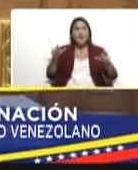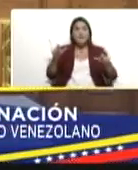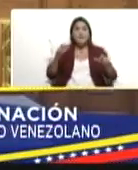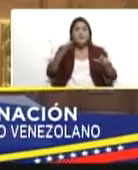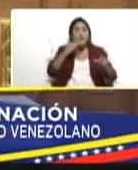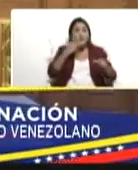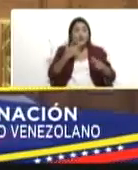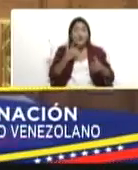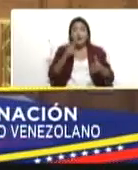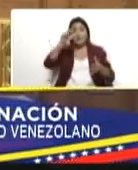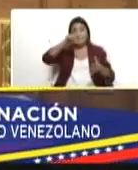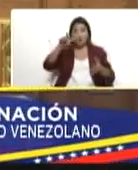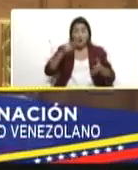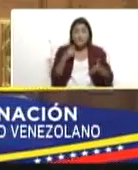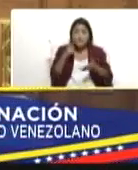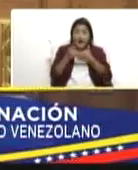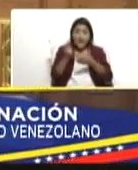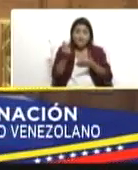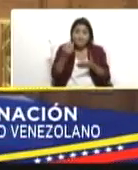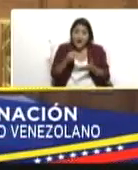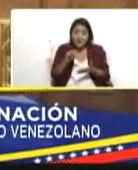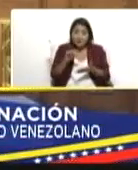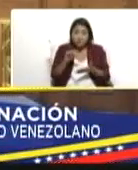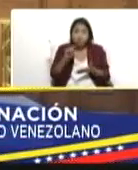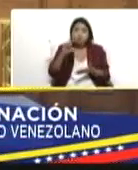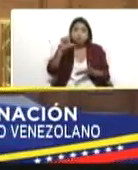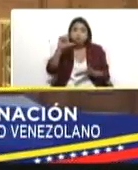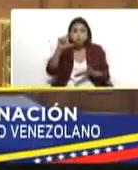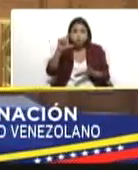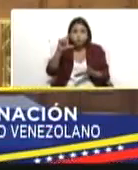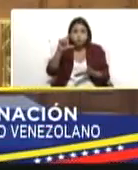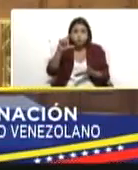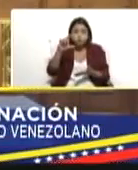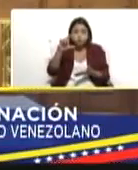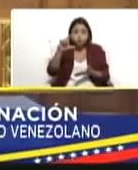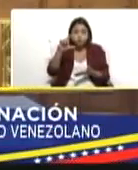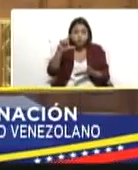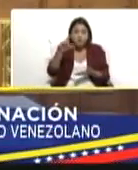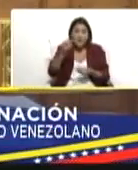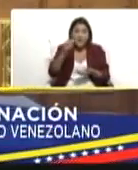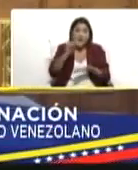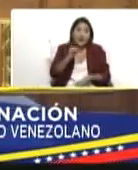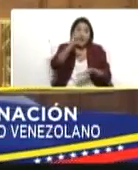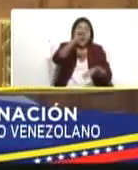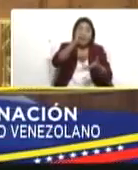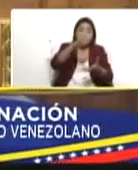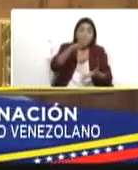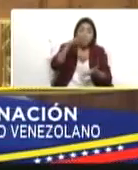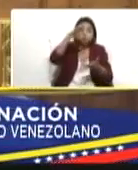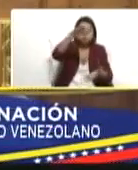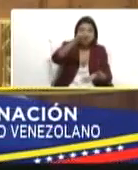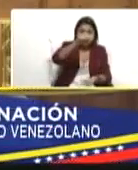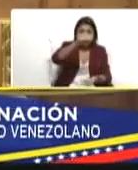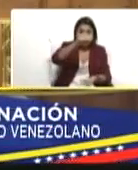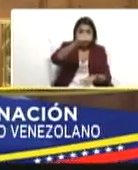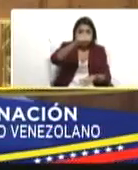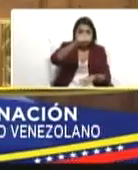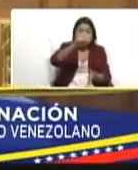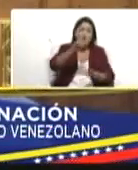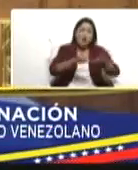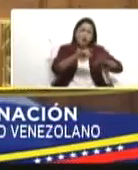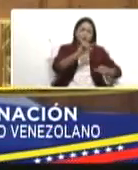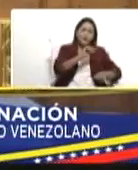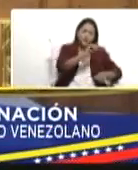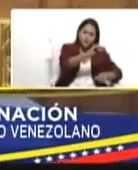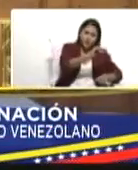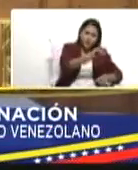el aporte de la gente por el Club en algunas familias pudiera ser superior en otras no porque inclusive hay familias que